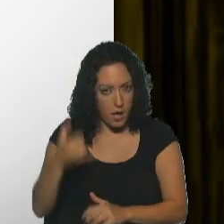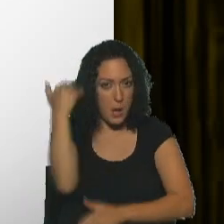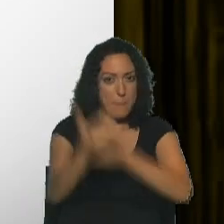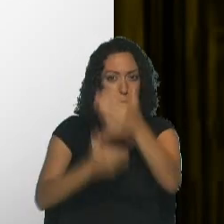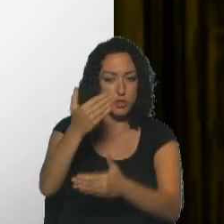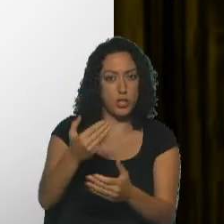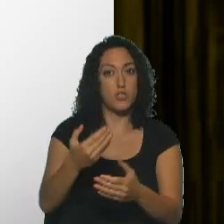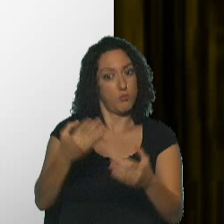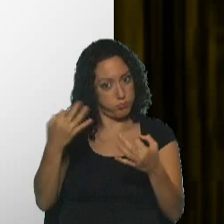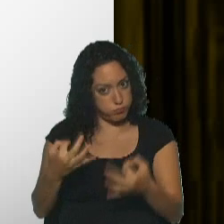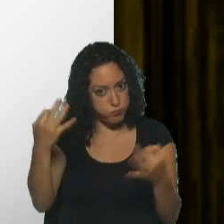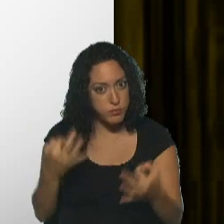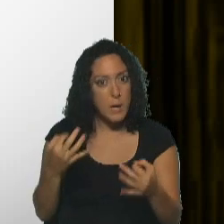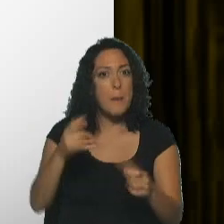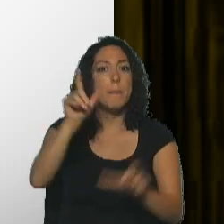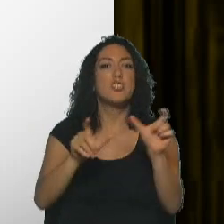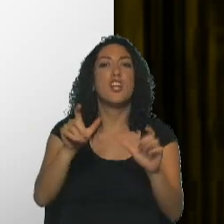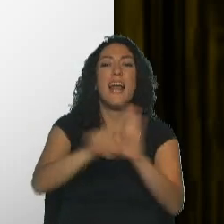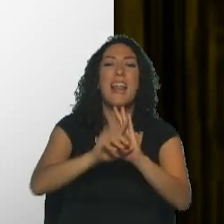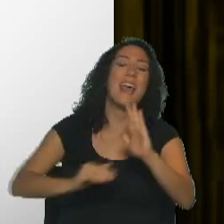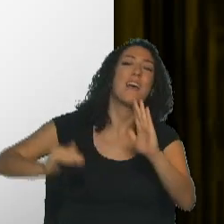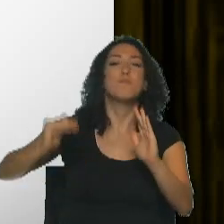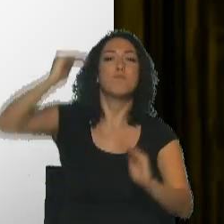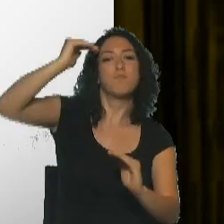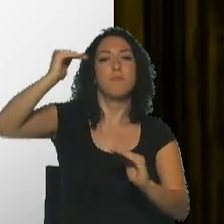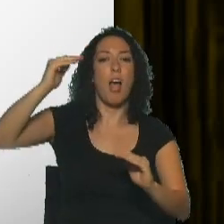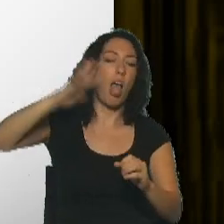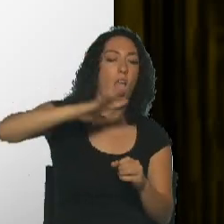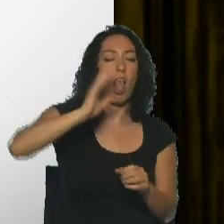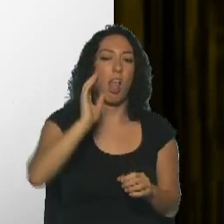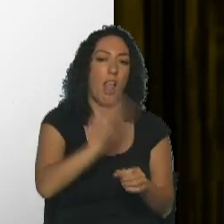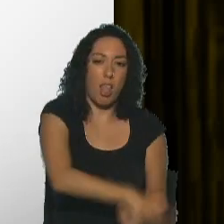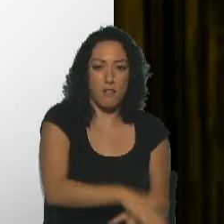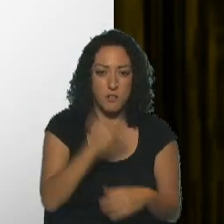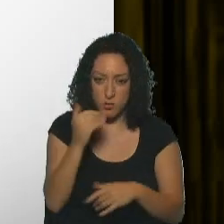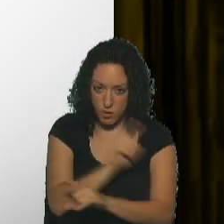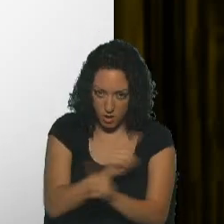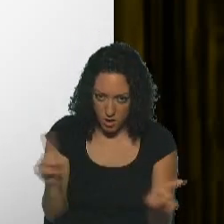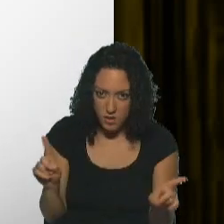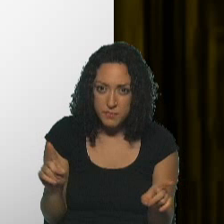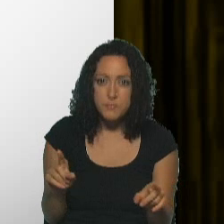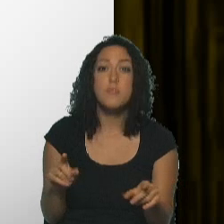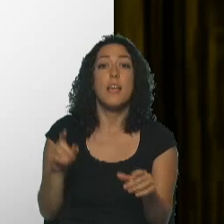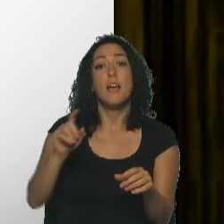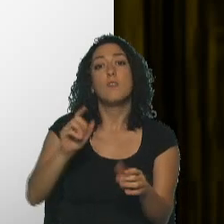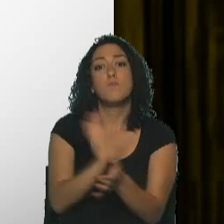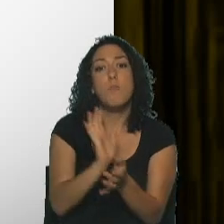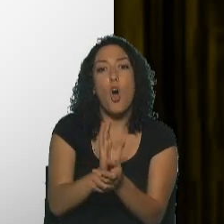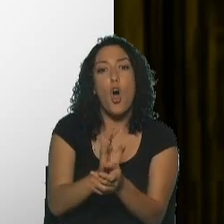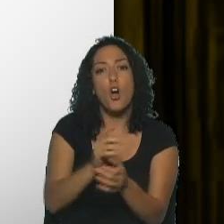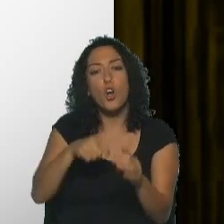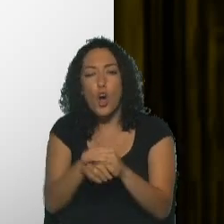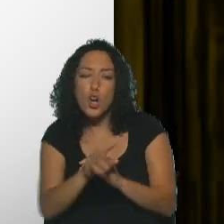sido ejemplar, demuestra que nadie está por encima de la ley en la República Argentina. Y este es otro capítulo del fin de la impunidad de la